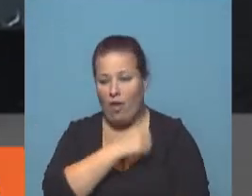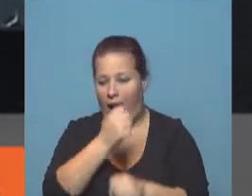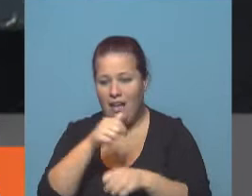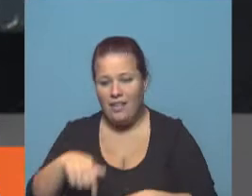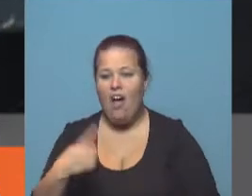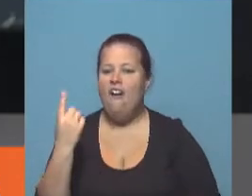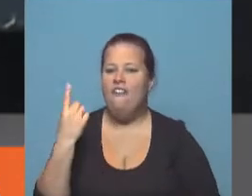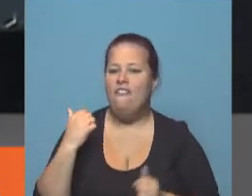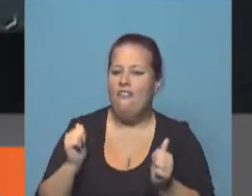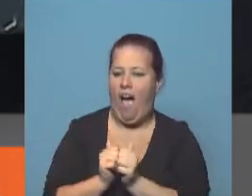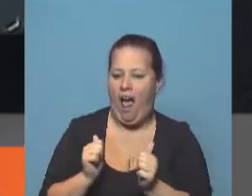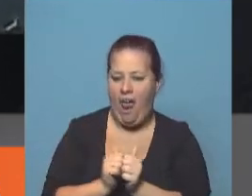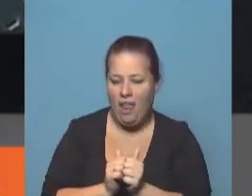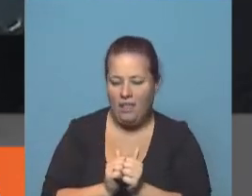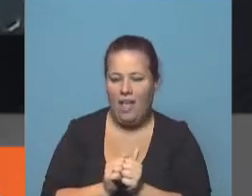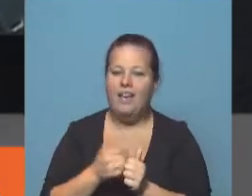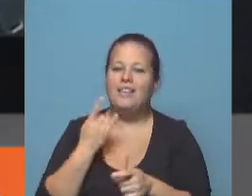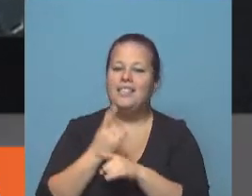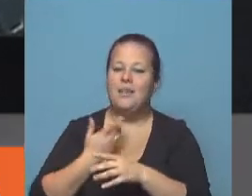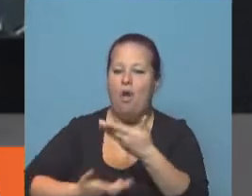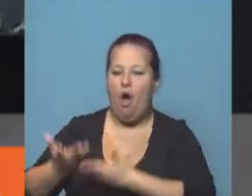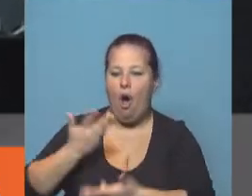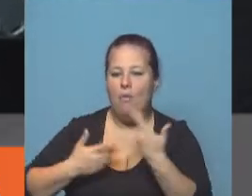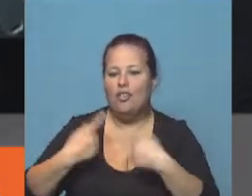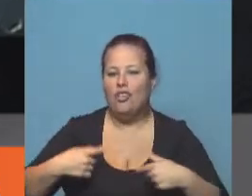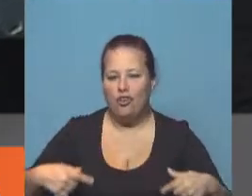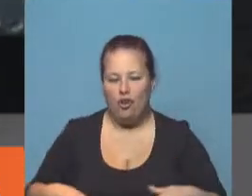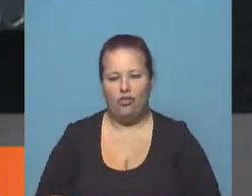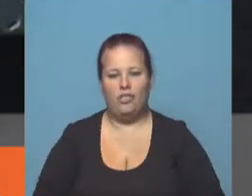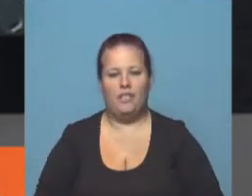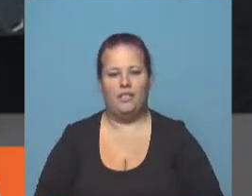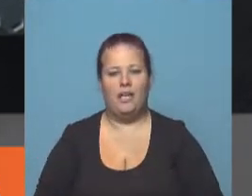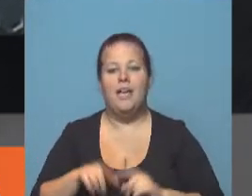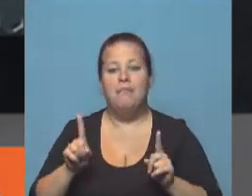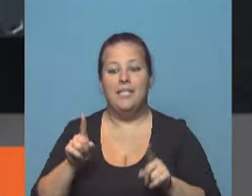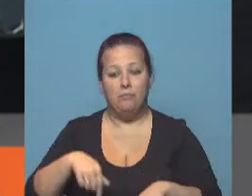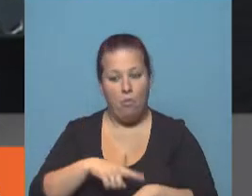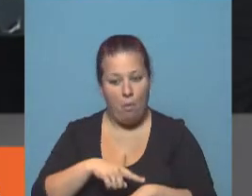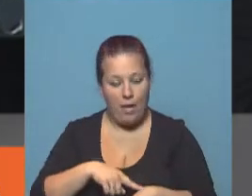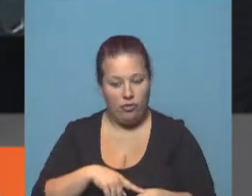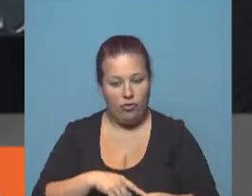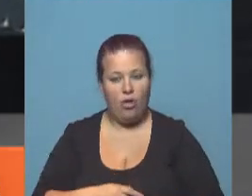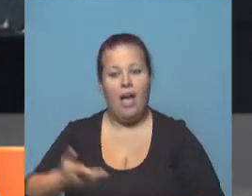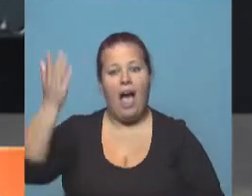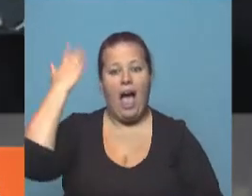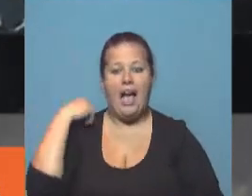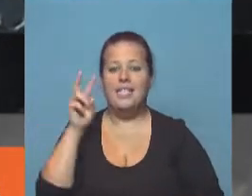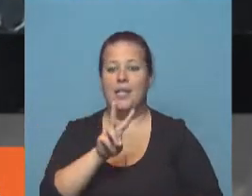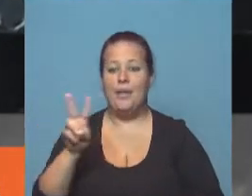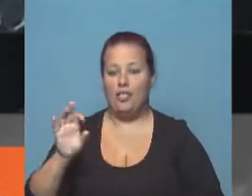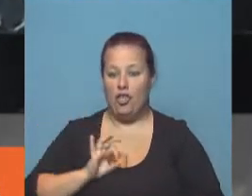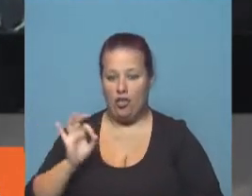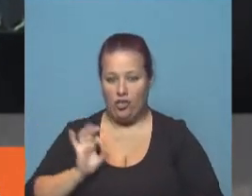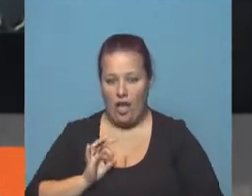nos falta el compañero con quien compartir nuestras cosas. En este instante, hace 22